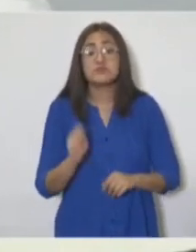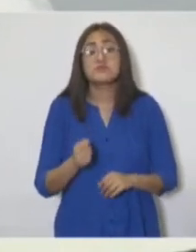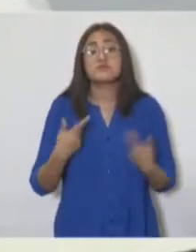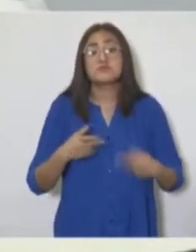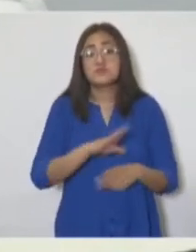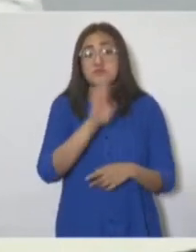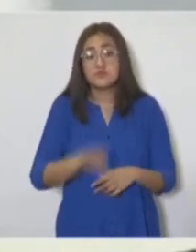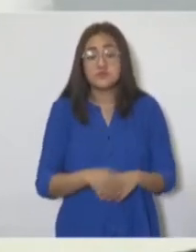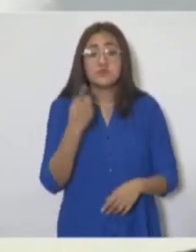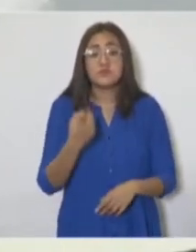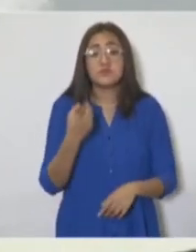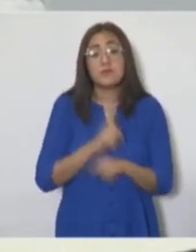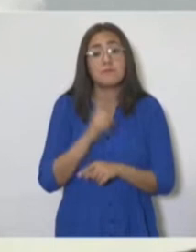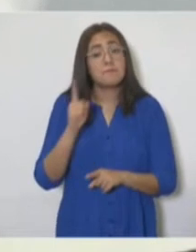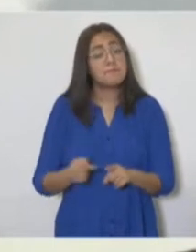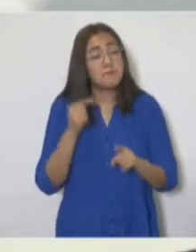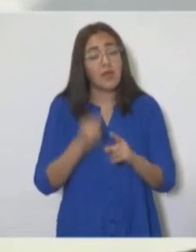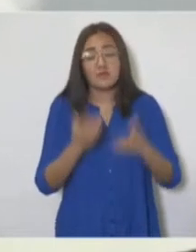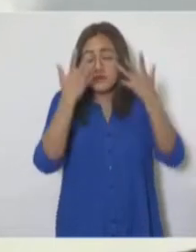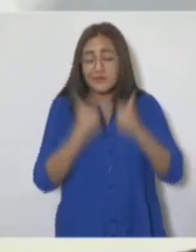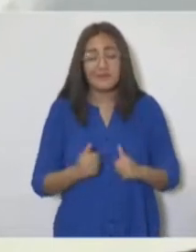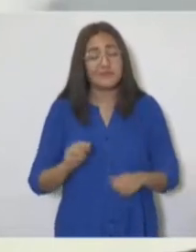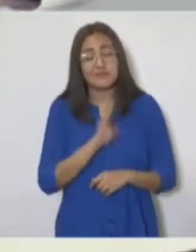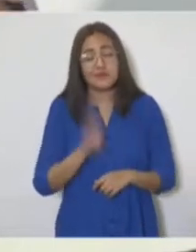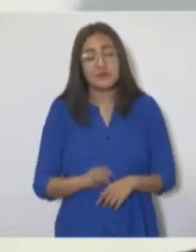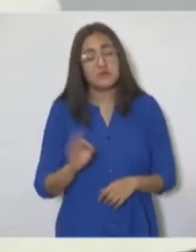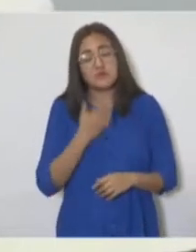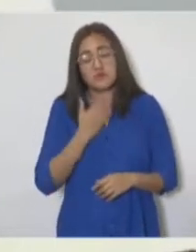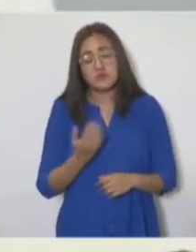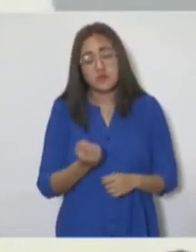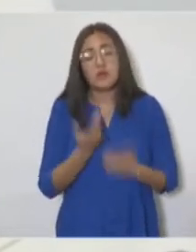a las defunciones, un día más sin defunciones, gobernador, ¿es cuánto?